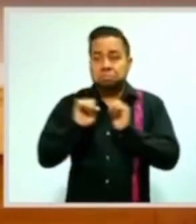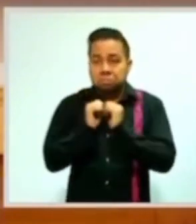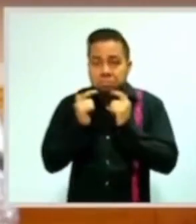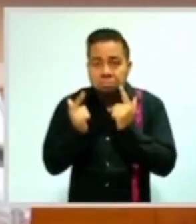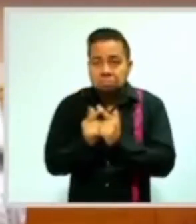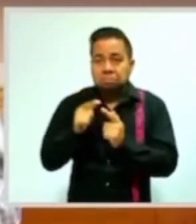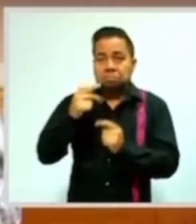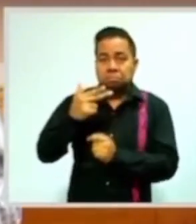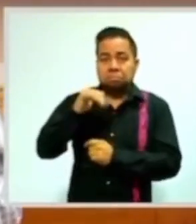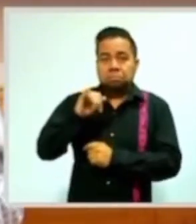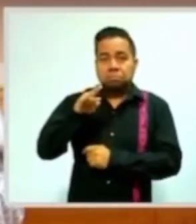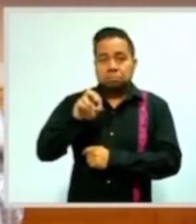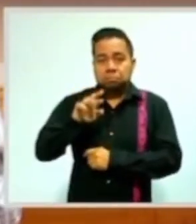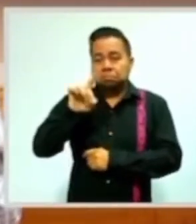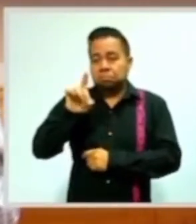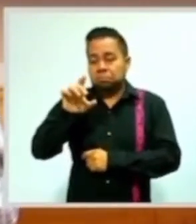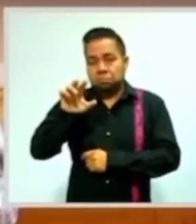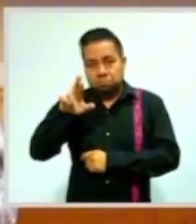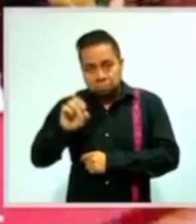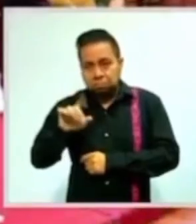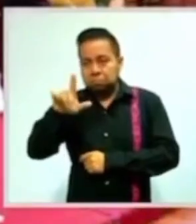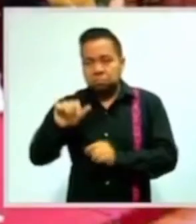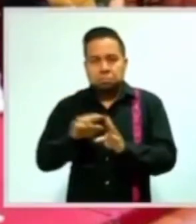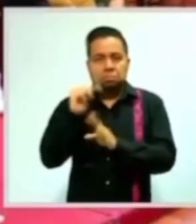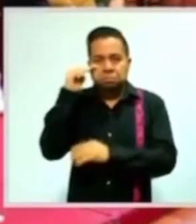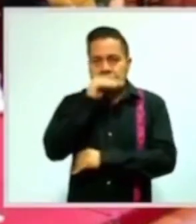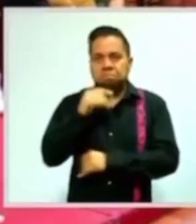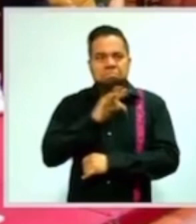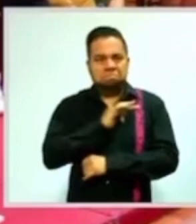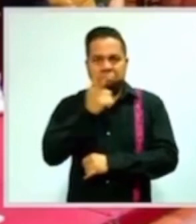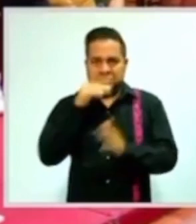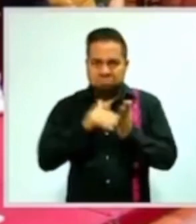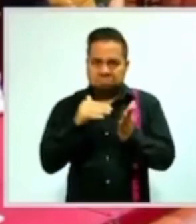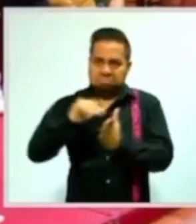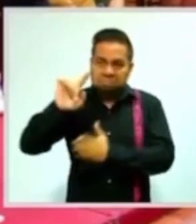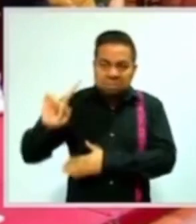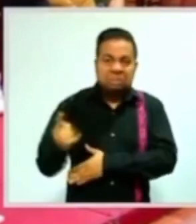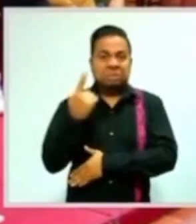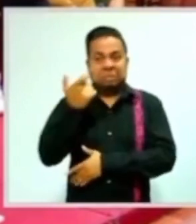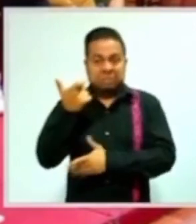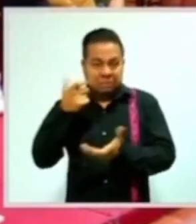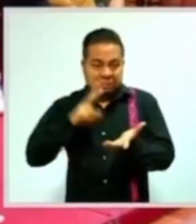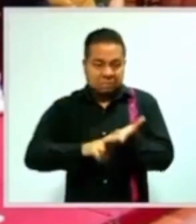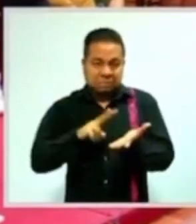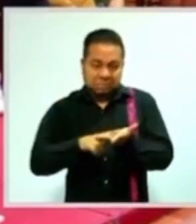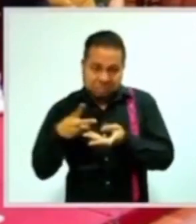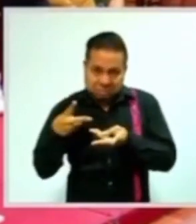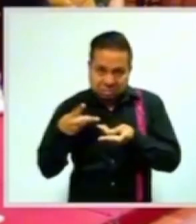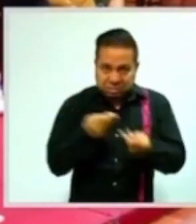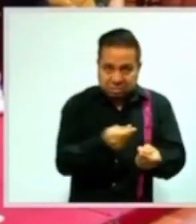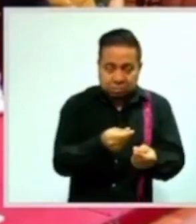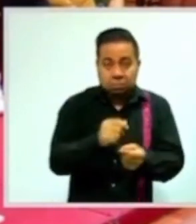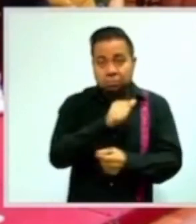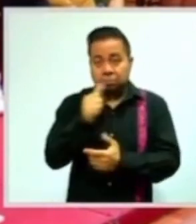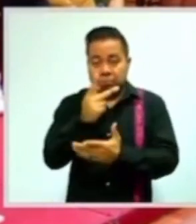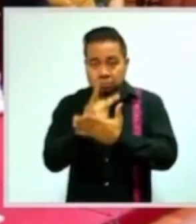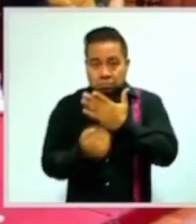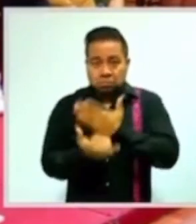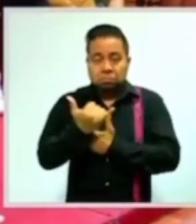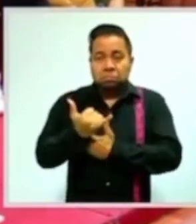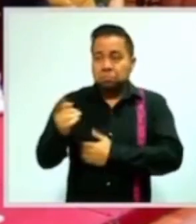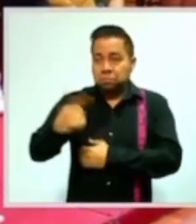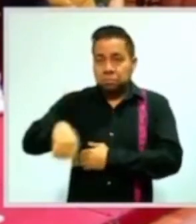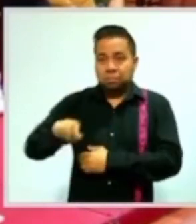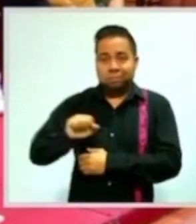Iberdrola a título gratuito, una inversión de $1,000,000 prácticamente en este sentido. Otro proyecto en el que